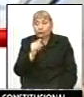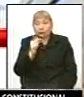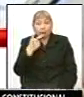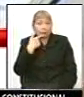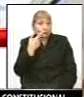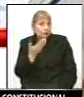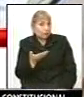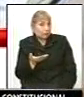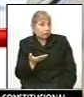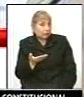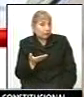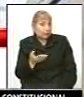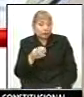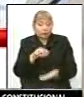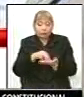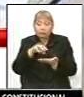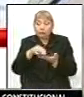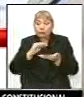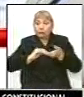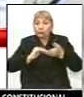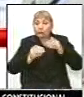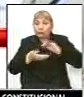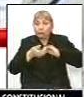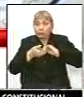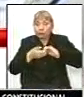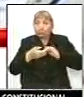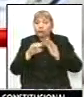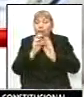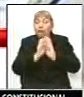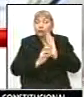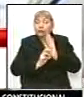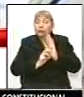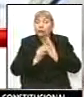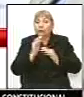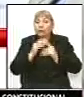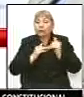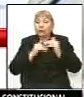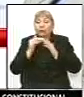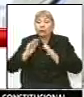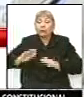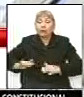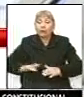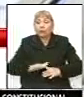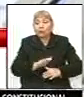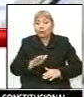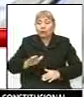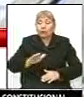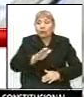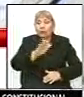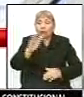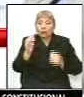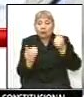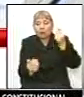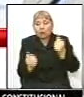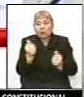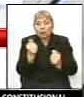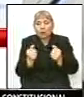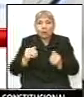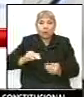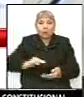previamente adquiridos de las comunidades versus los proyectos de infraestructura terrestre que se están generando a nivel